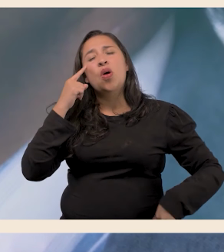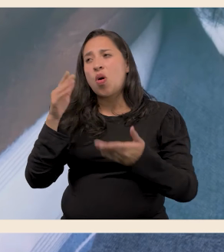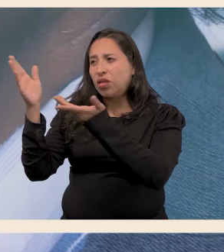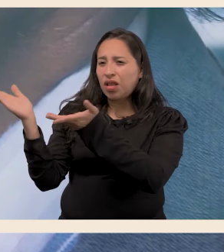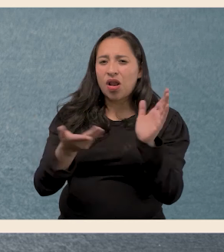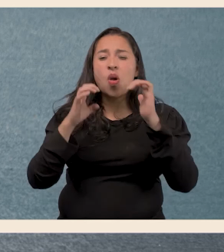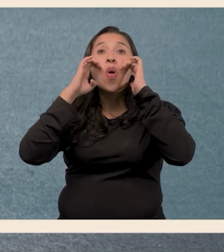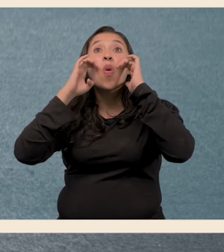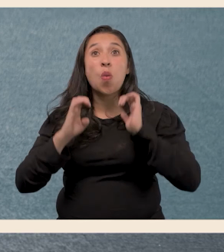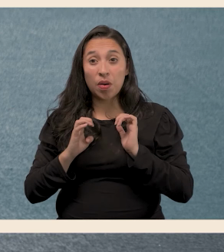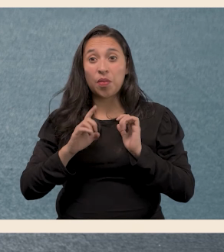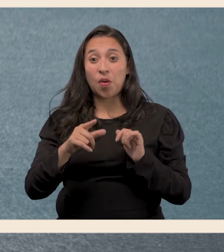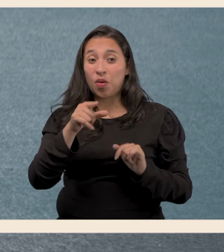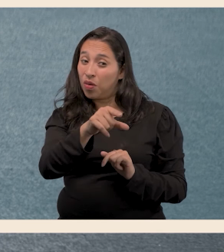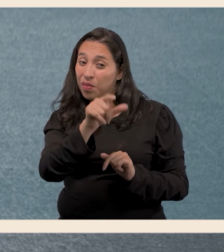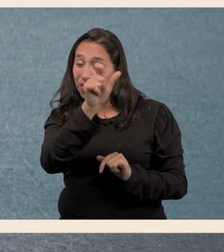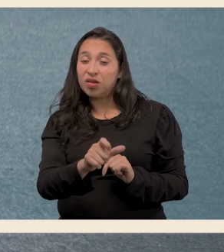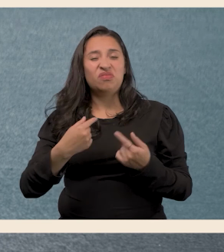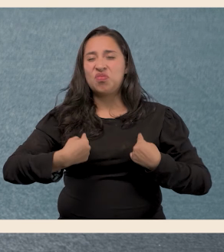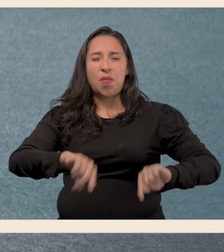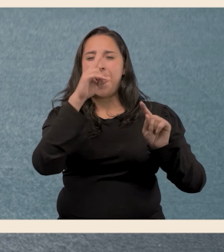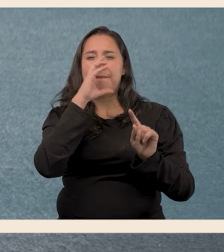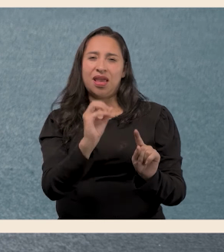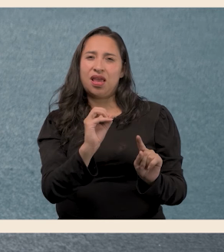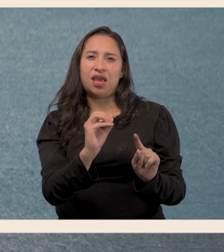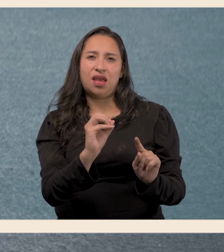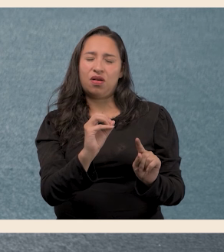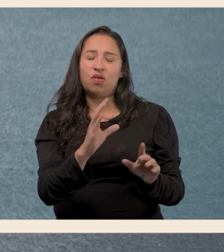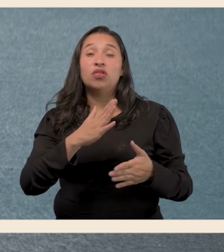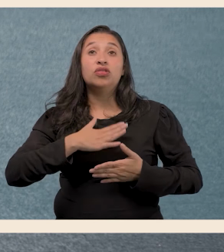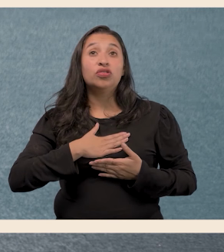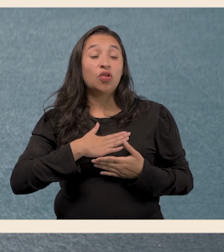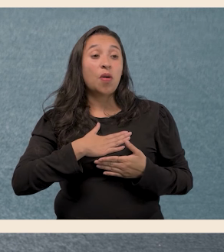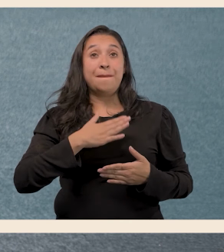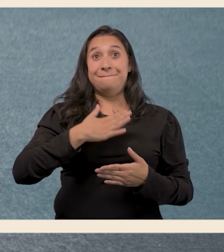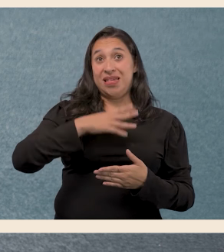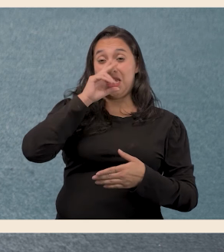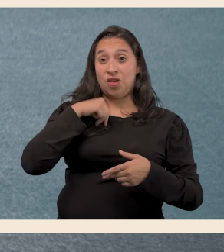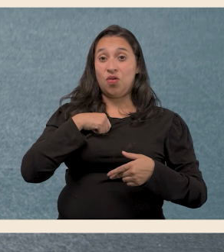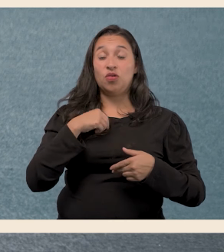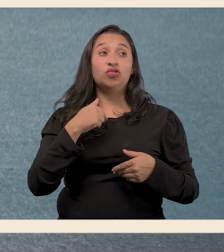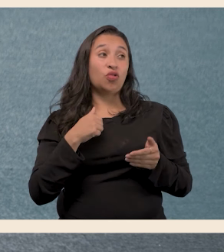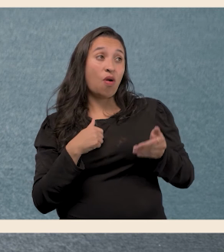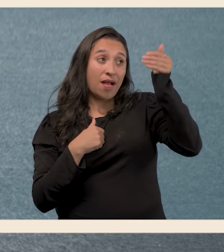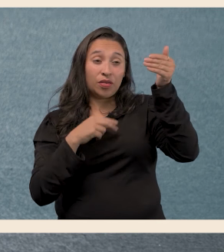porque él era más bajito que yo. El cuerpo que yo vi, eso era como 2 metros.